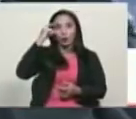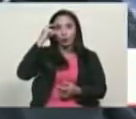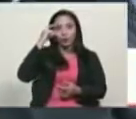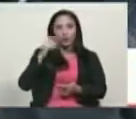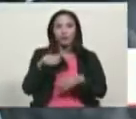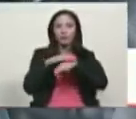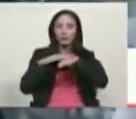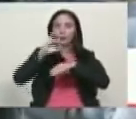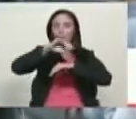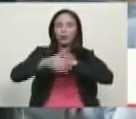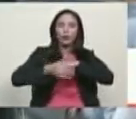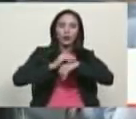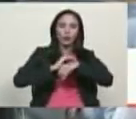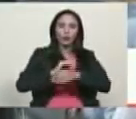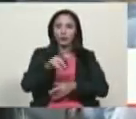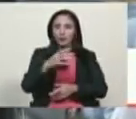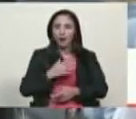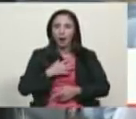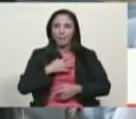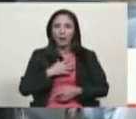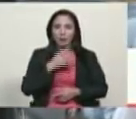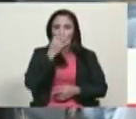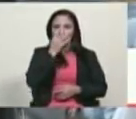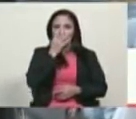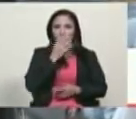que es asmático.